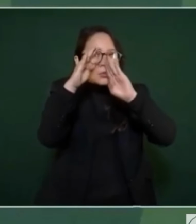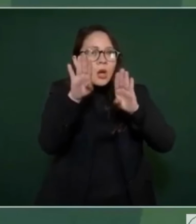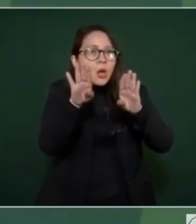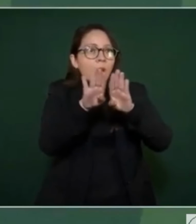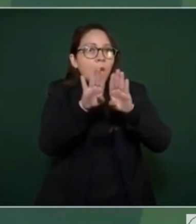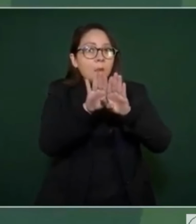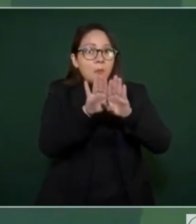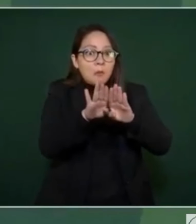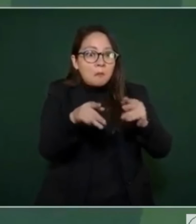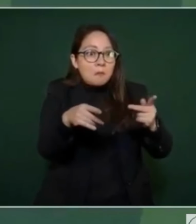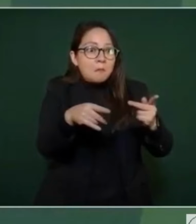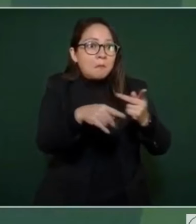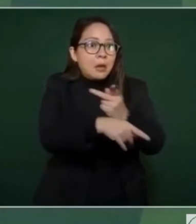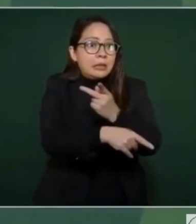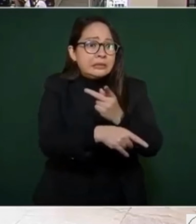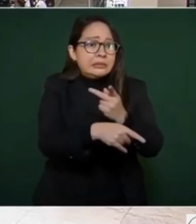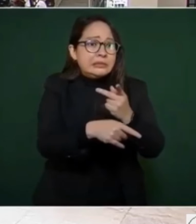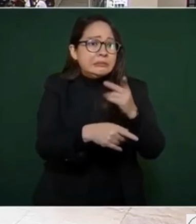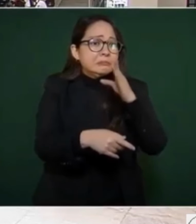antes de que